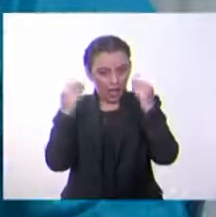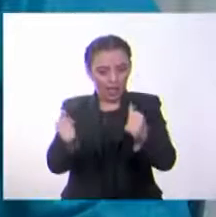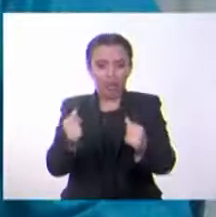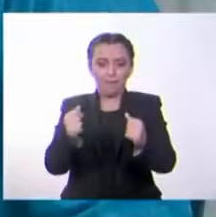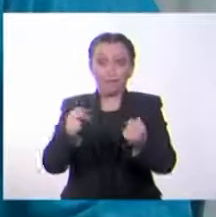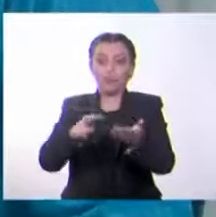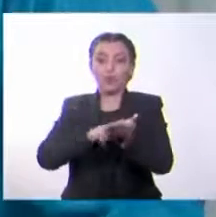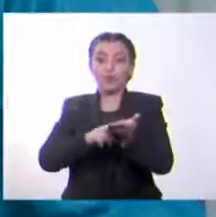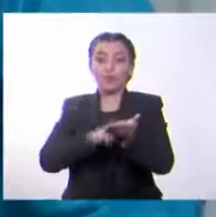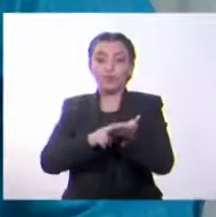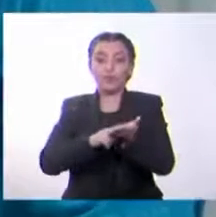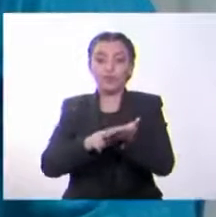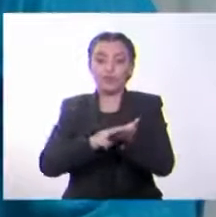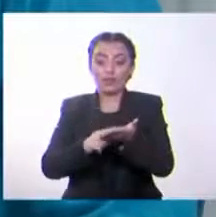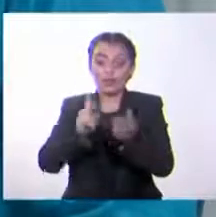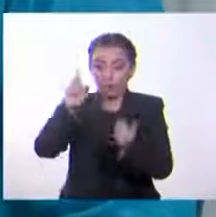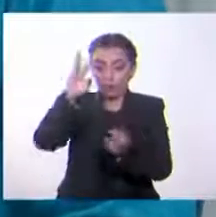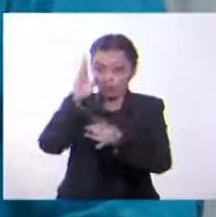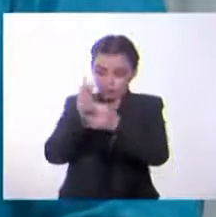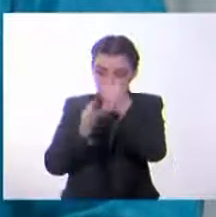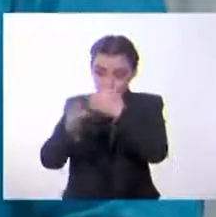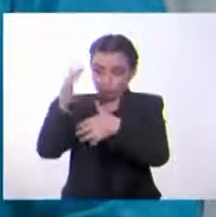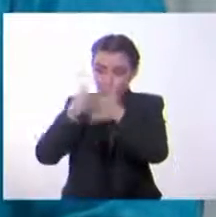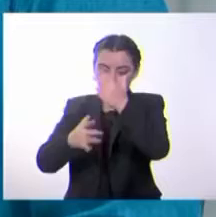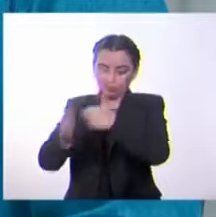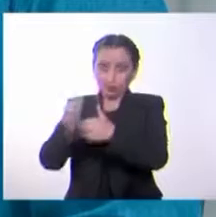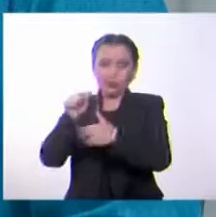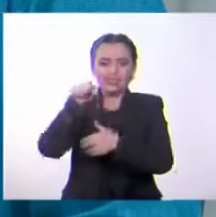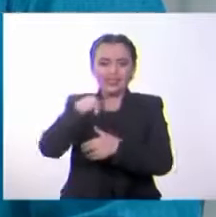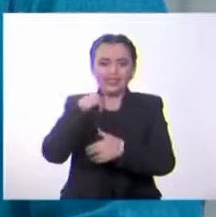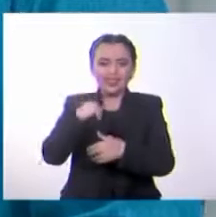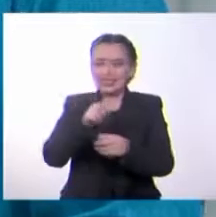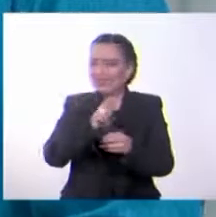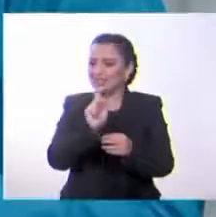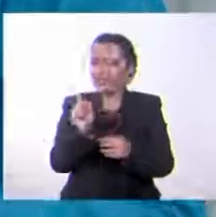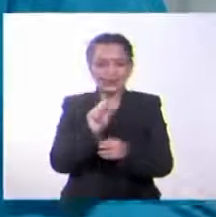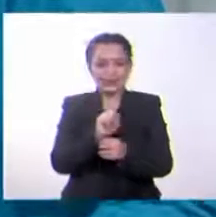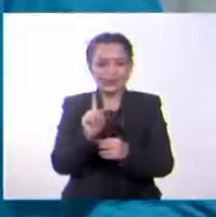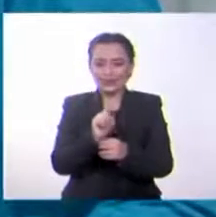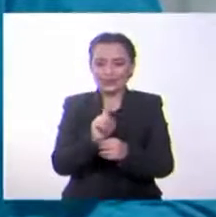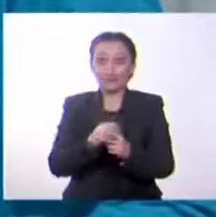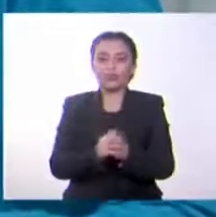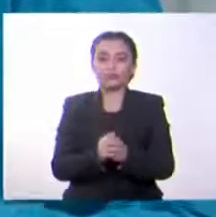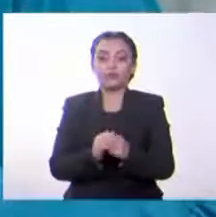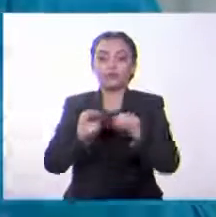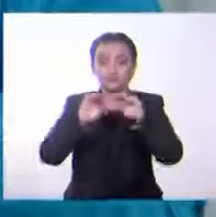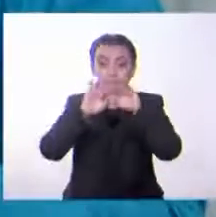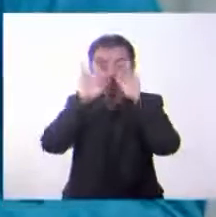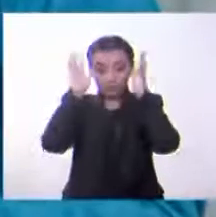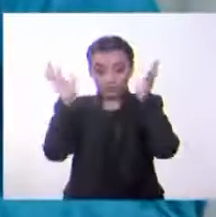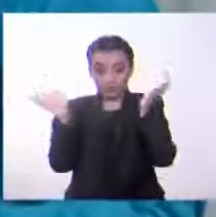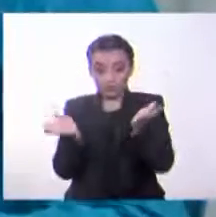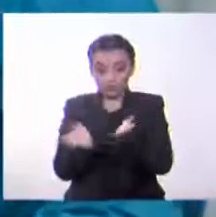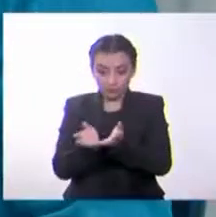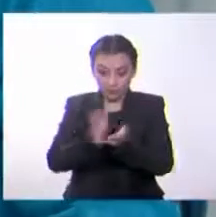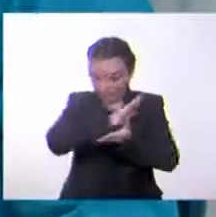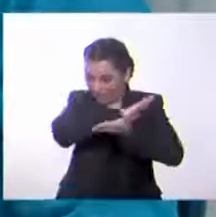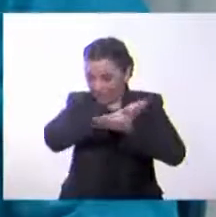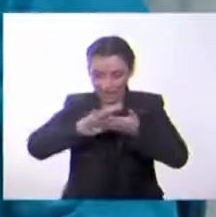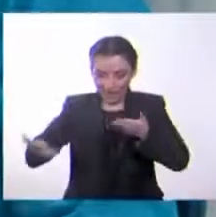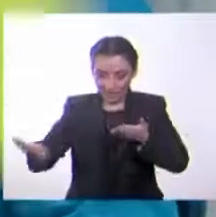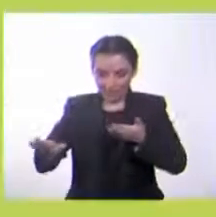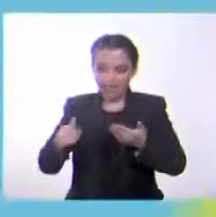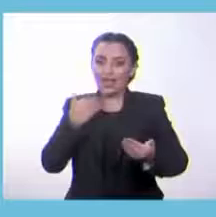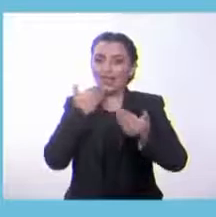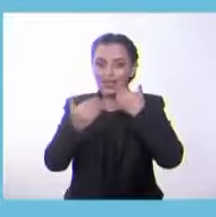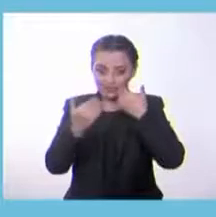verde. ¿Qué significa eso y cómo se vincula con el planeta? Vamos a limpiar y vamos a explicar.